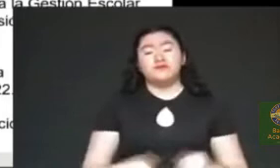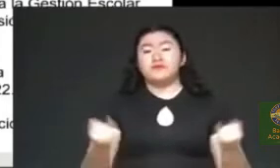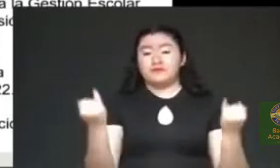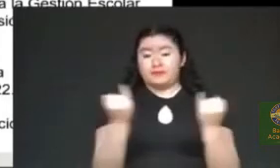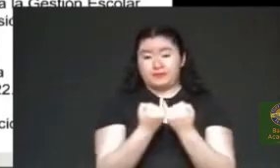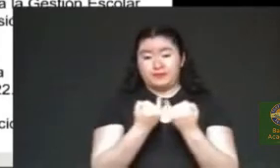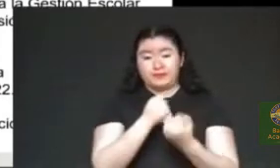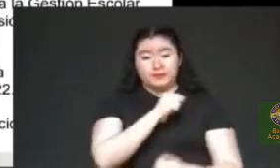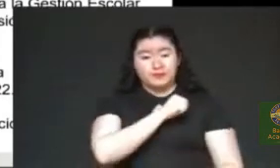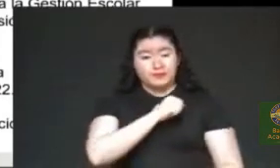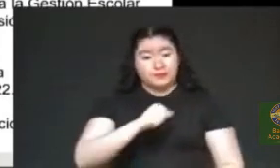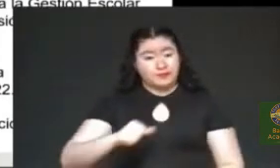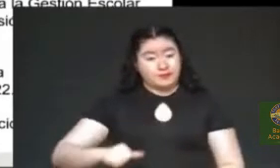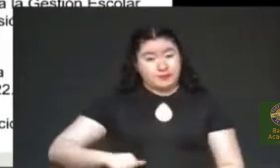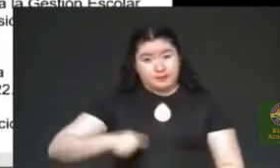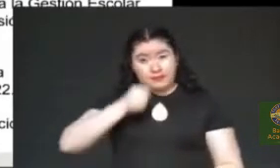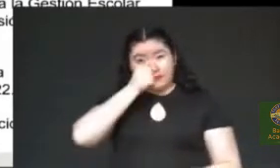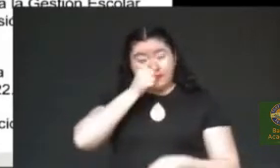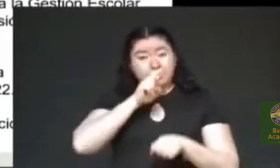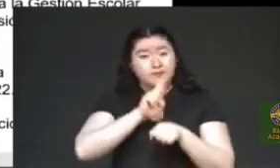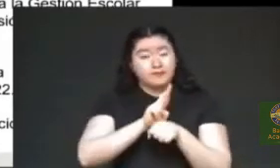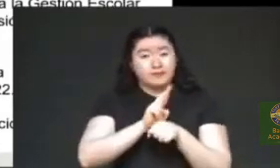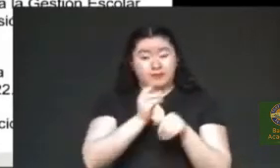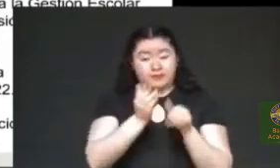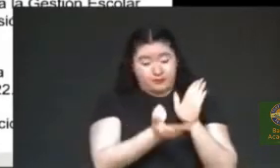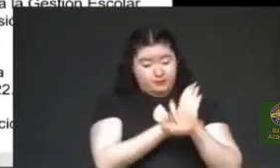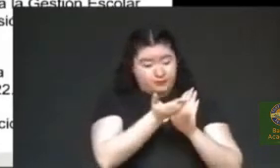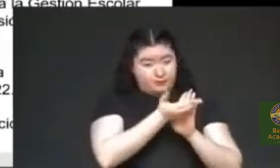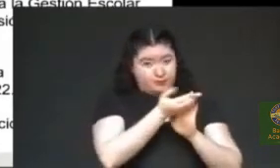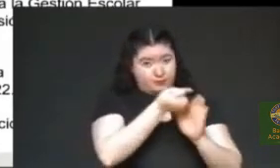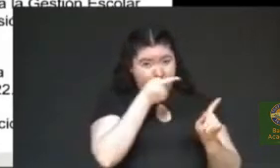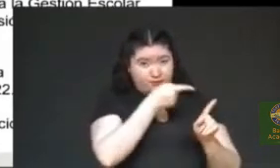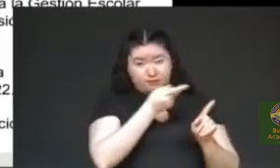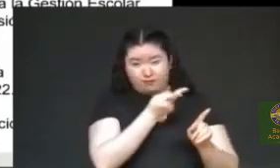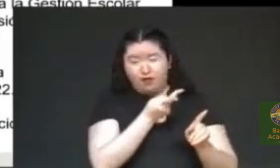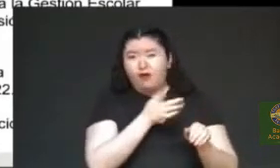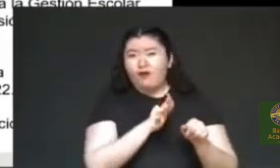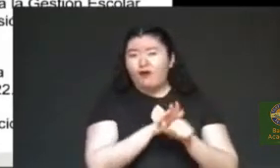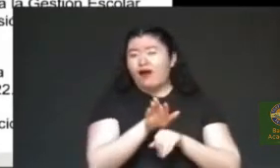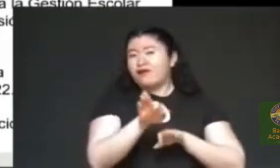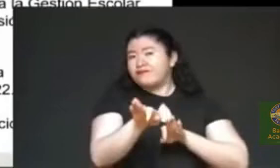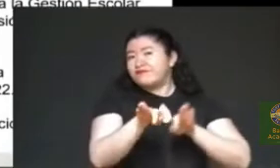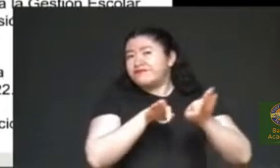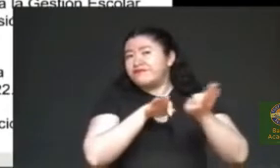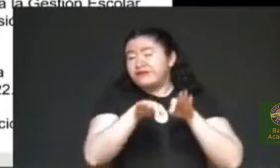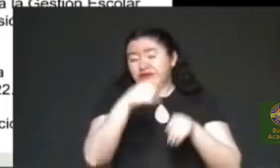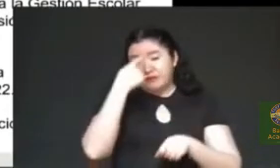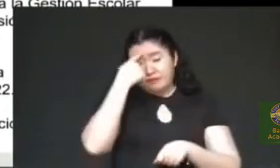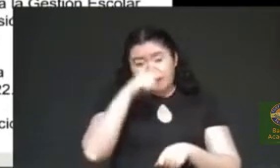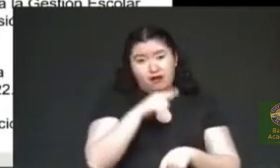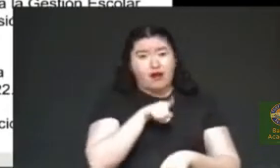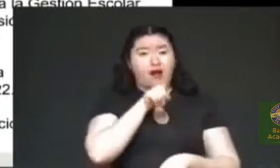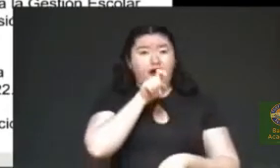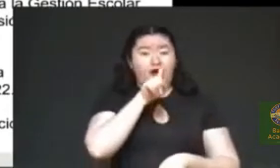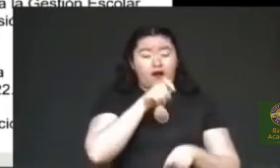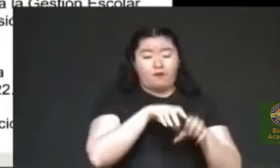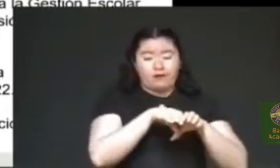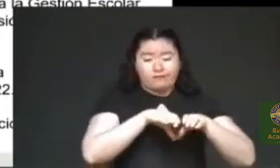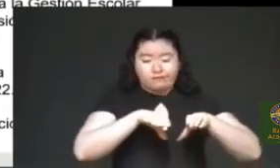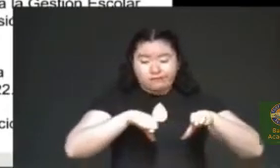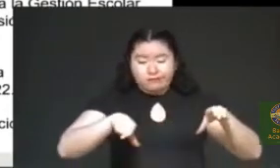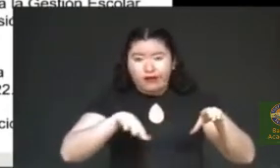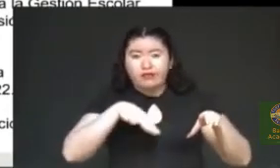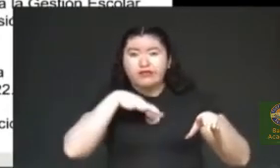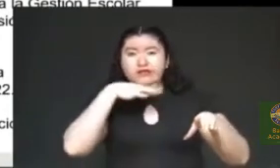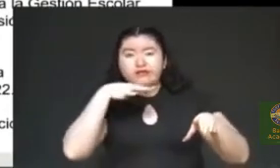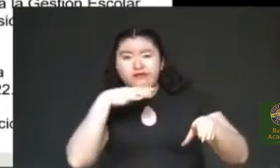y de la Secretaría de Obras en particular, hubo un trabajo muy importante para el desasolve, para el drenaje, poda de árboles,